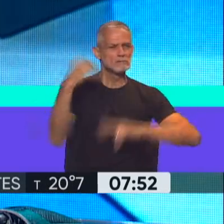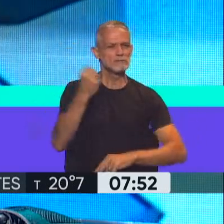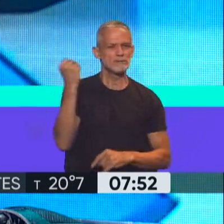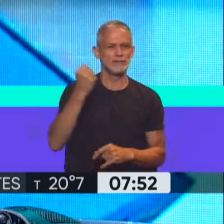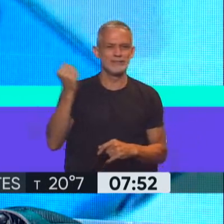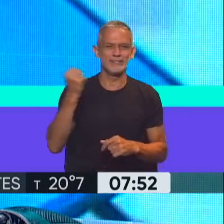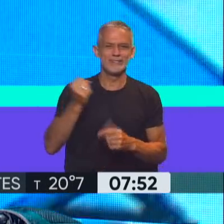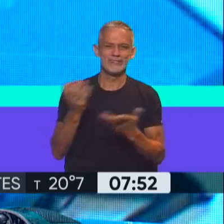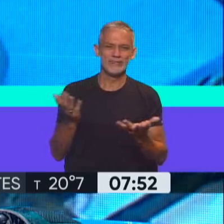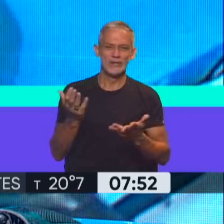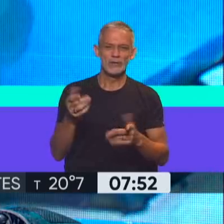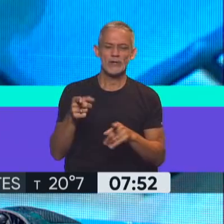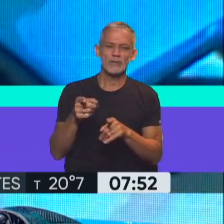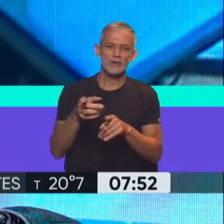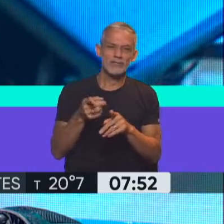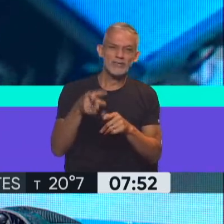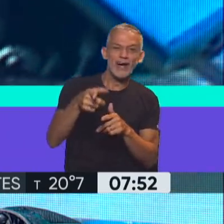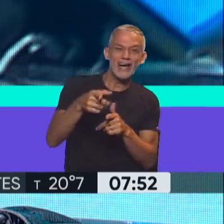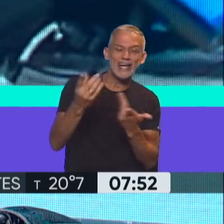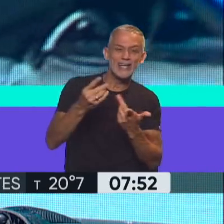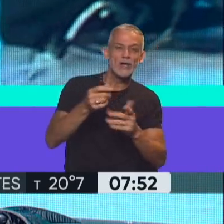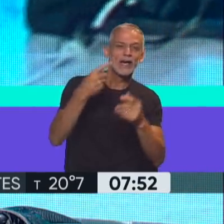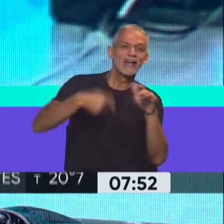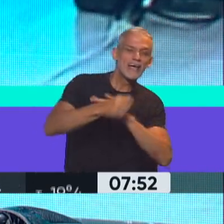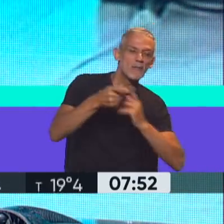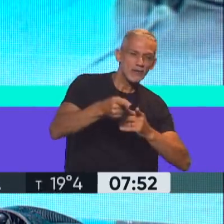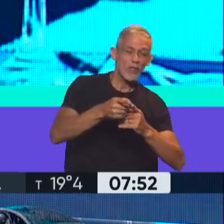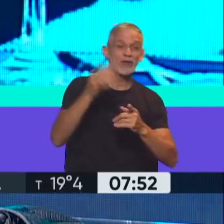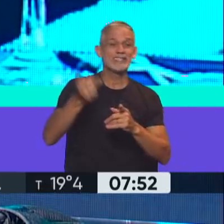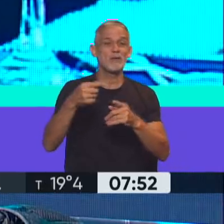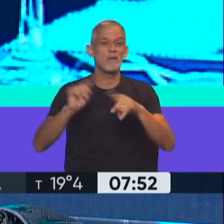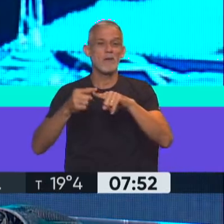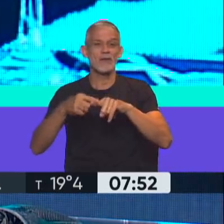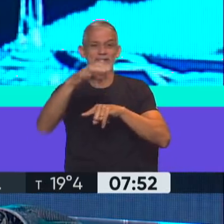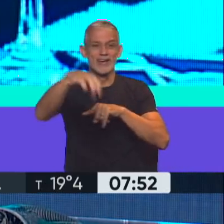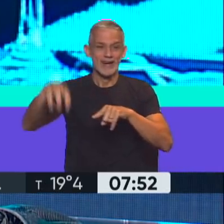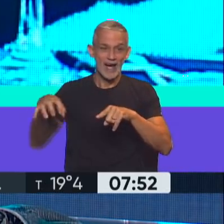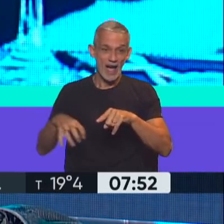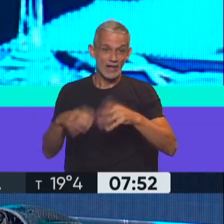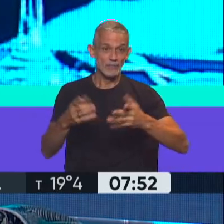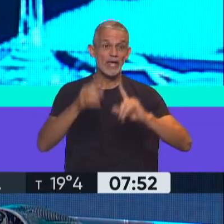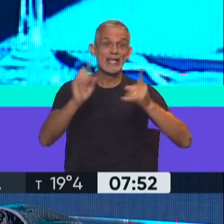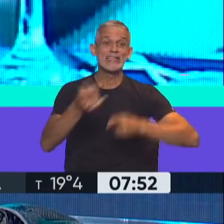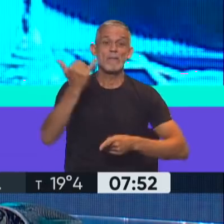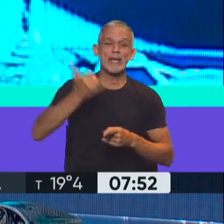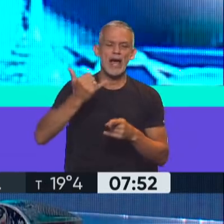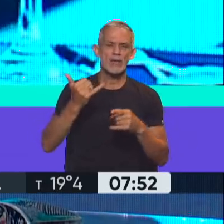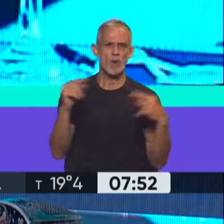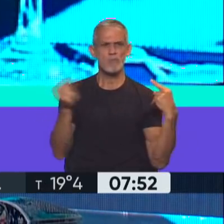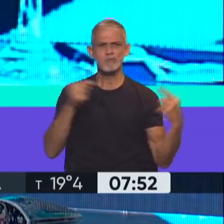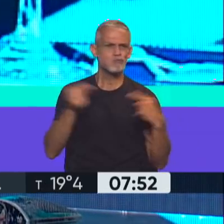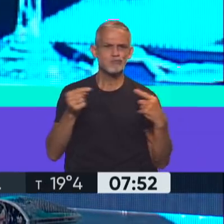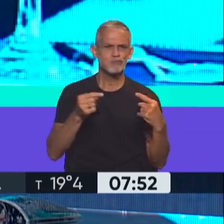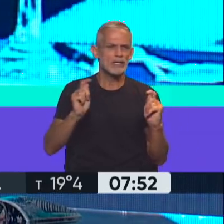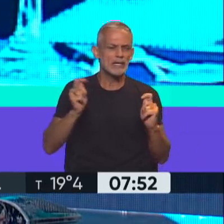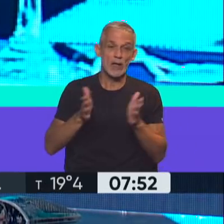apoyo en esta negociación por parte de los gobernadores y por los diferentes espacios políticos ahora también en el medio aparece una interna entre